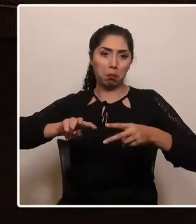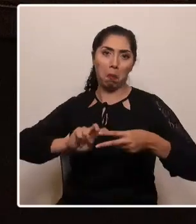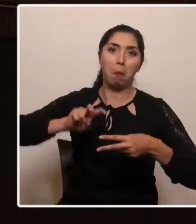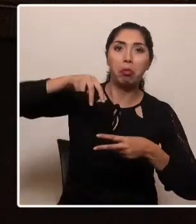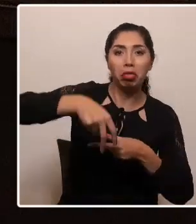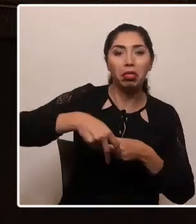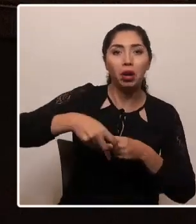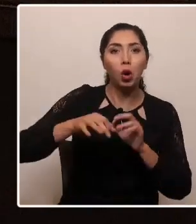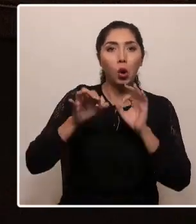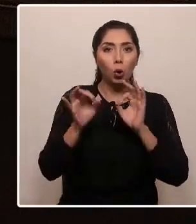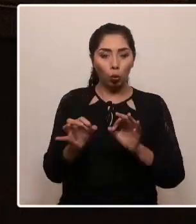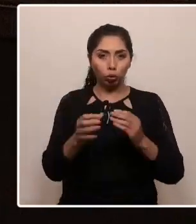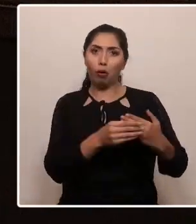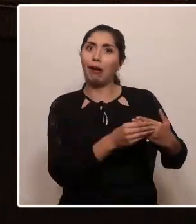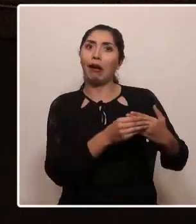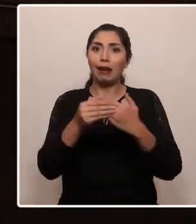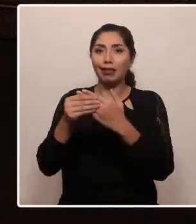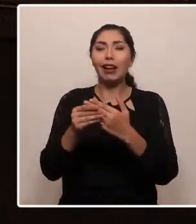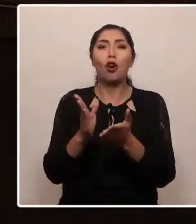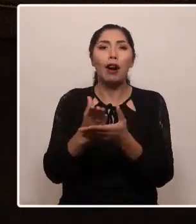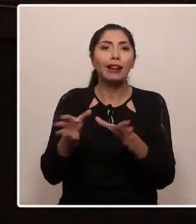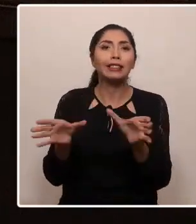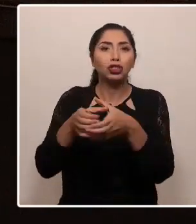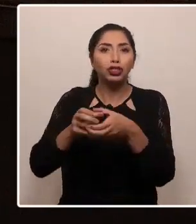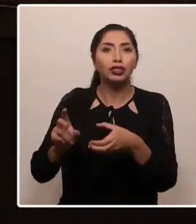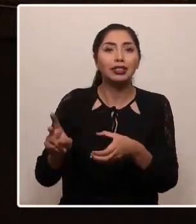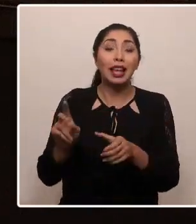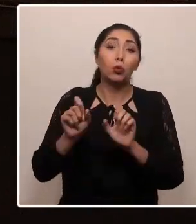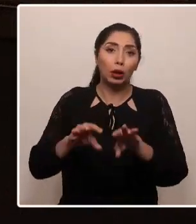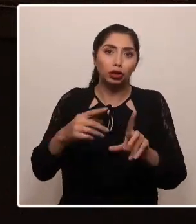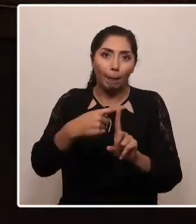de una organización secundaria en pleno estallido social, hoy sea par